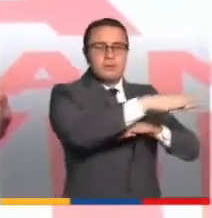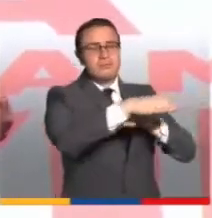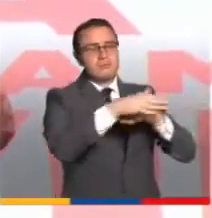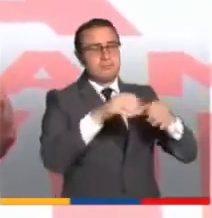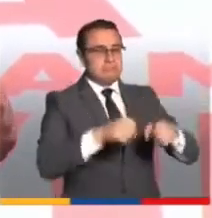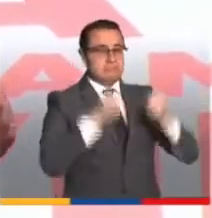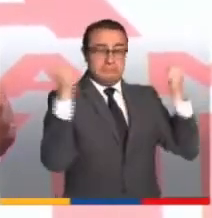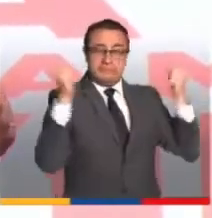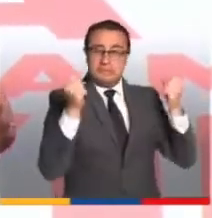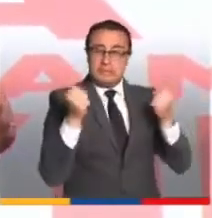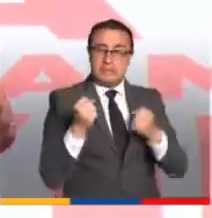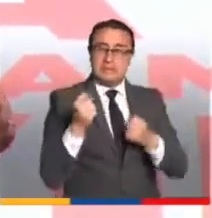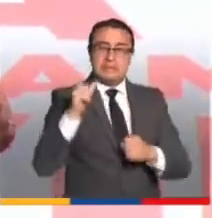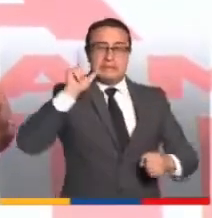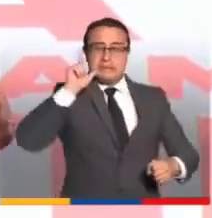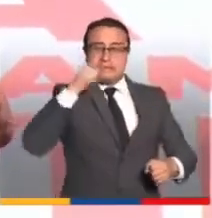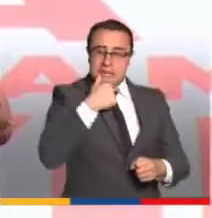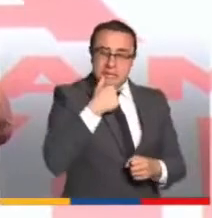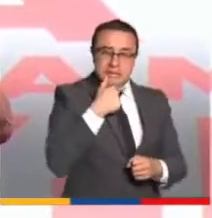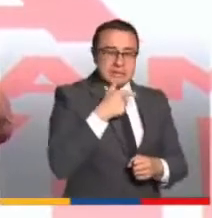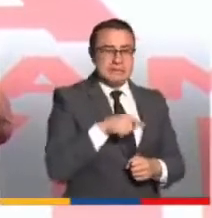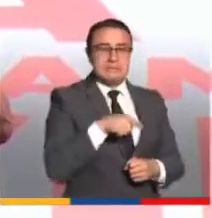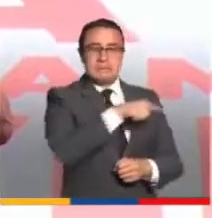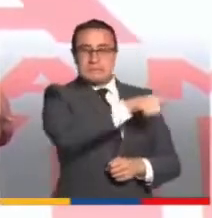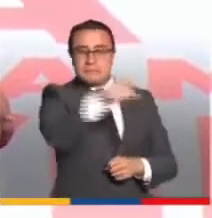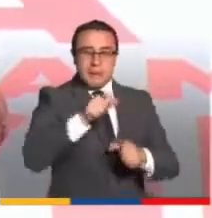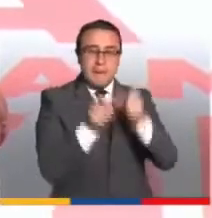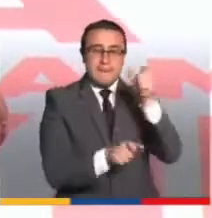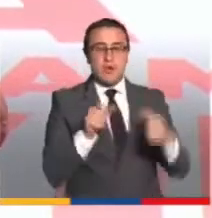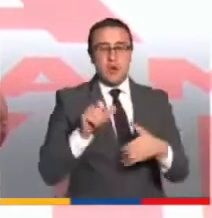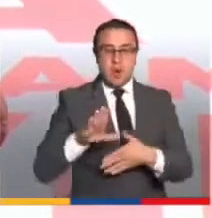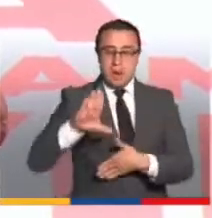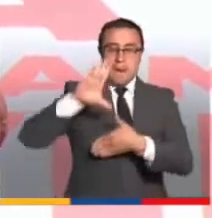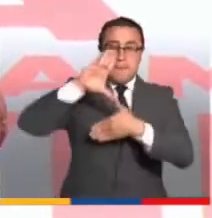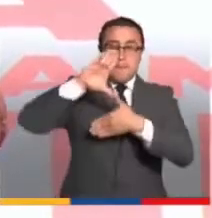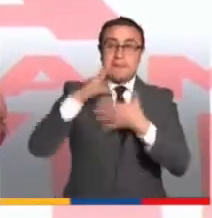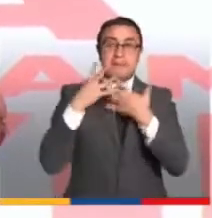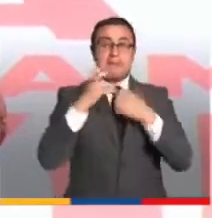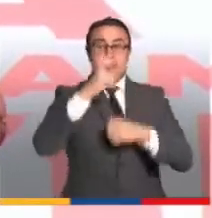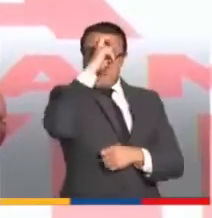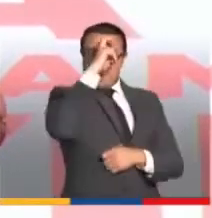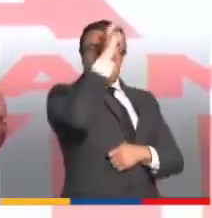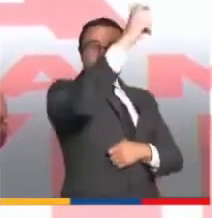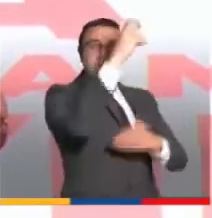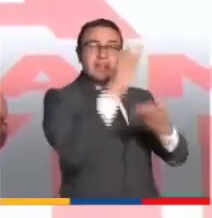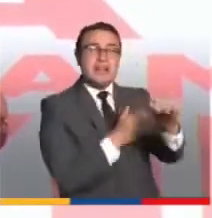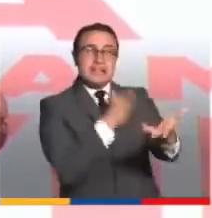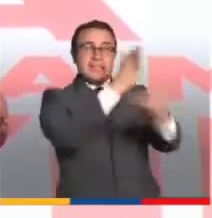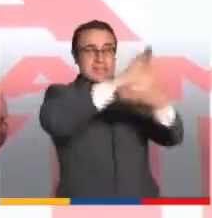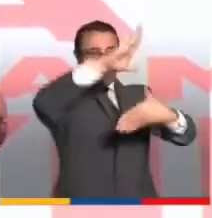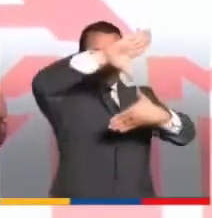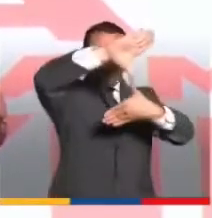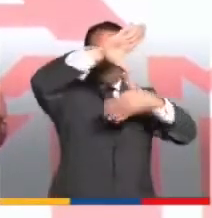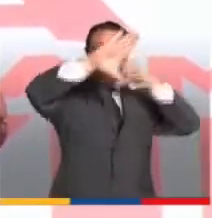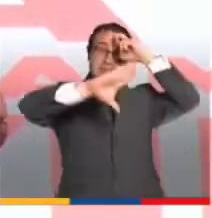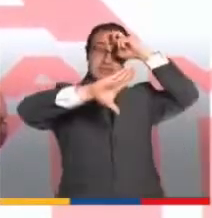ese éxodo de la población suramericana que trata de ir al norte a como dé lugar.